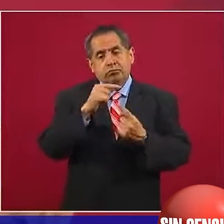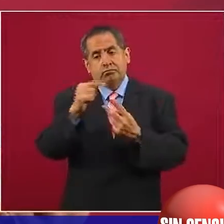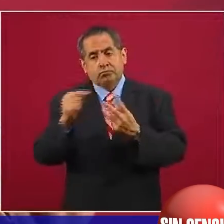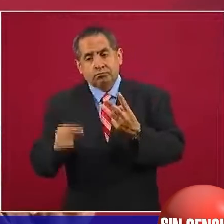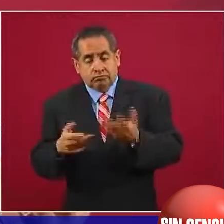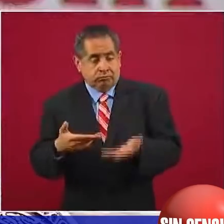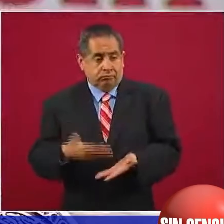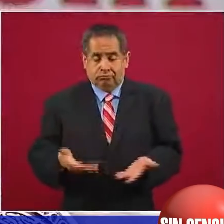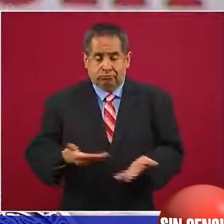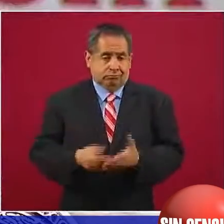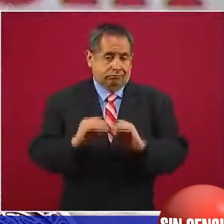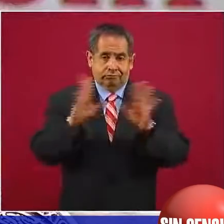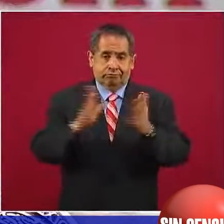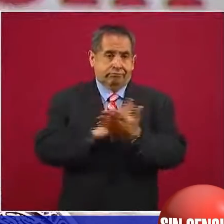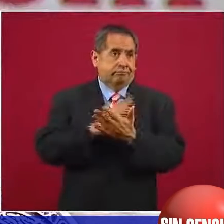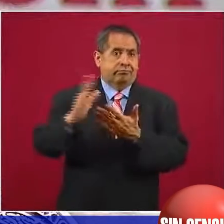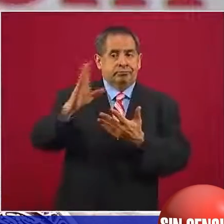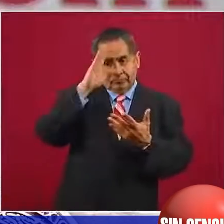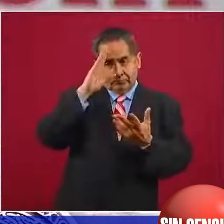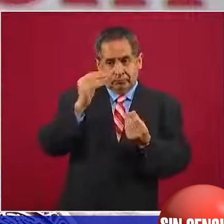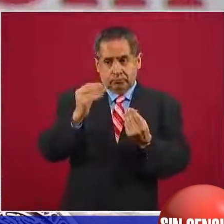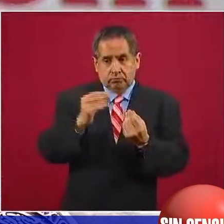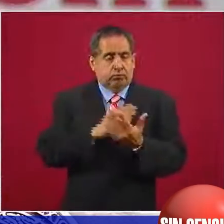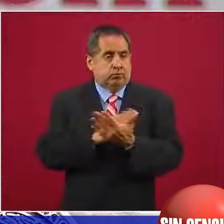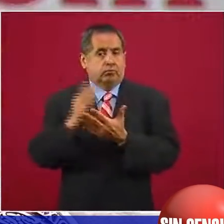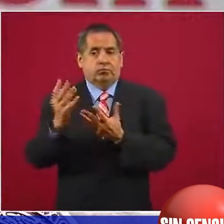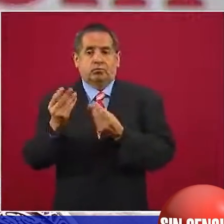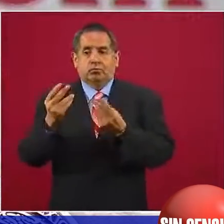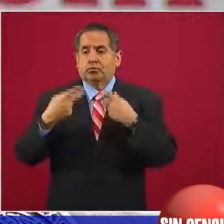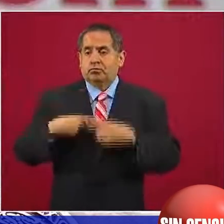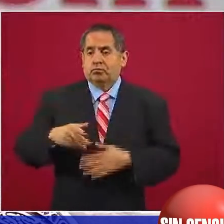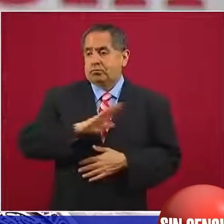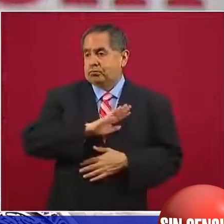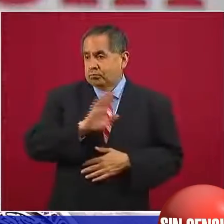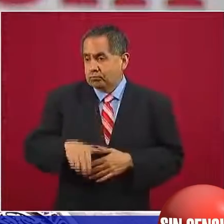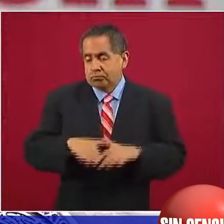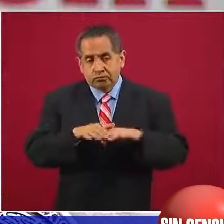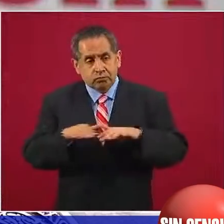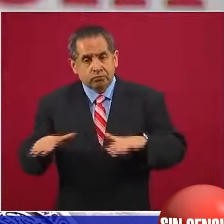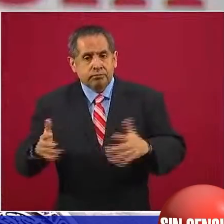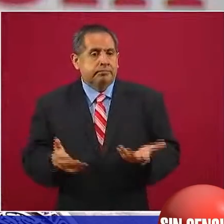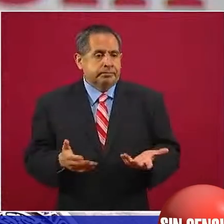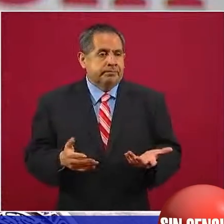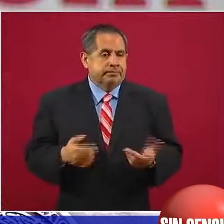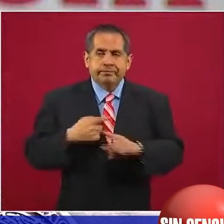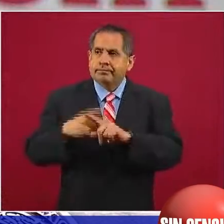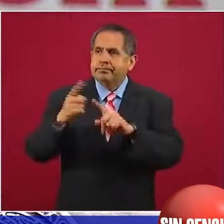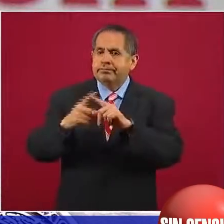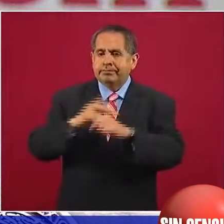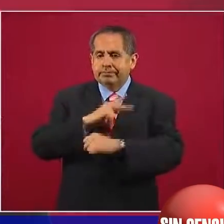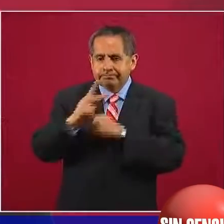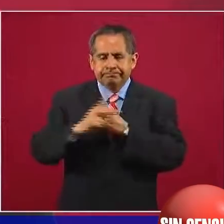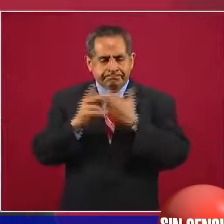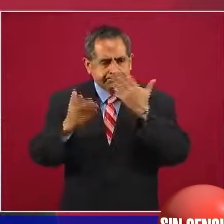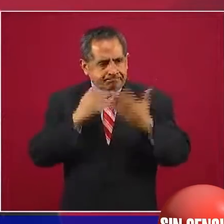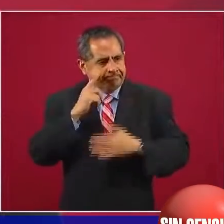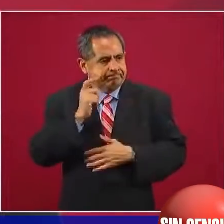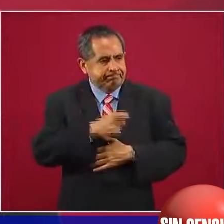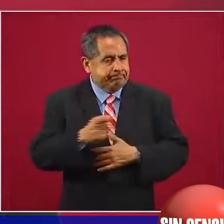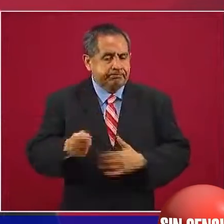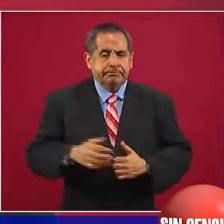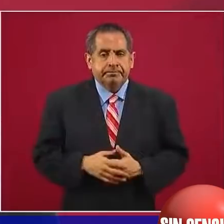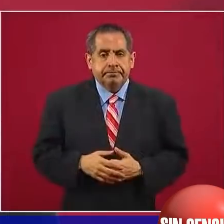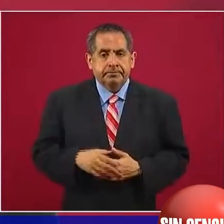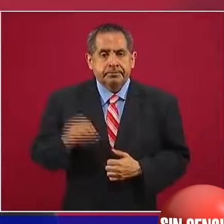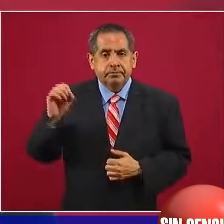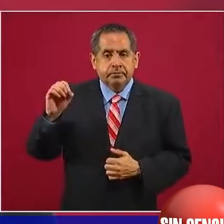aumenta la mortalidad por muchos mecanismos que se van después estudiando en todos los países progresivamente. Y la